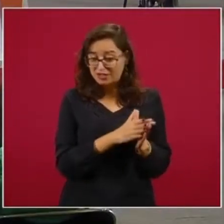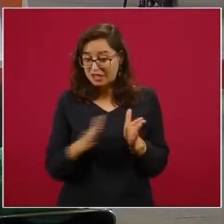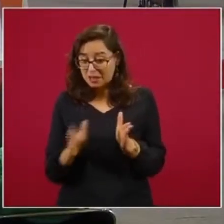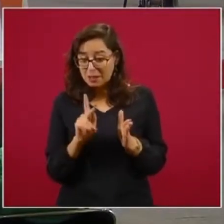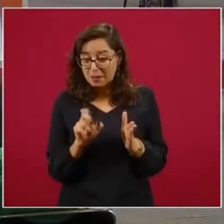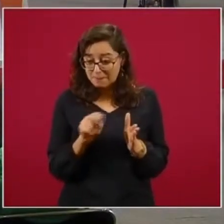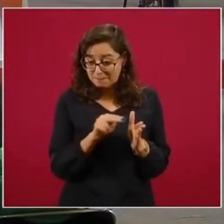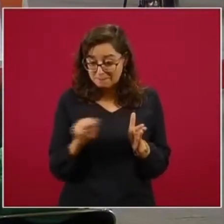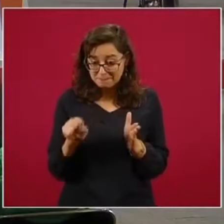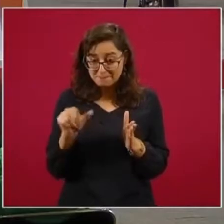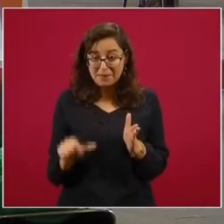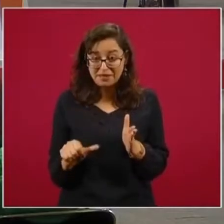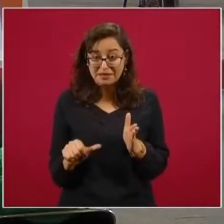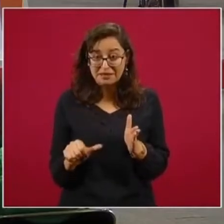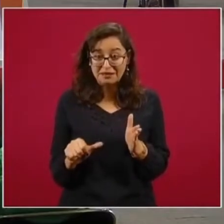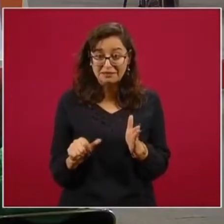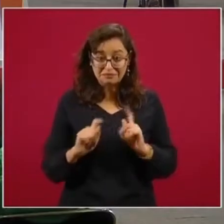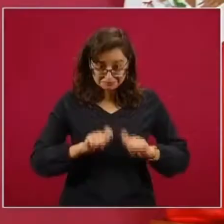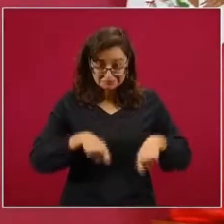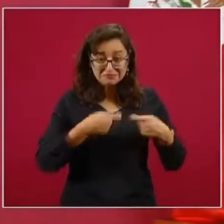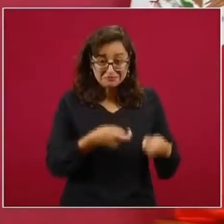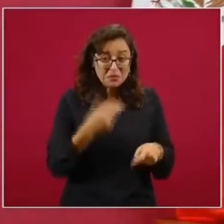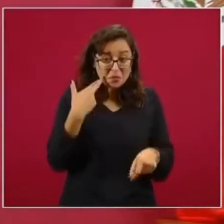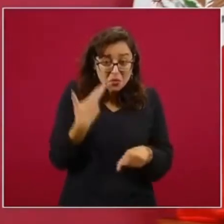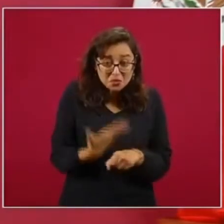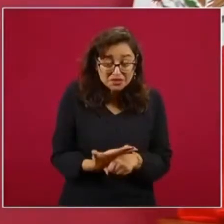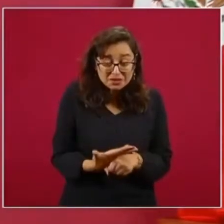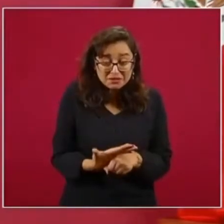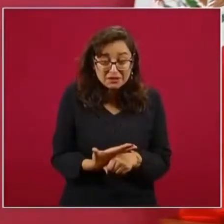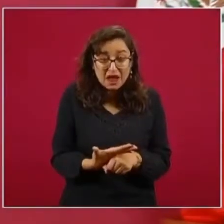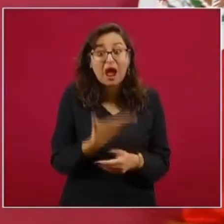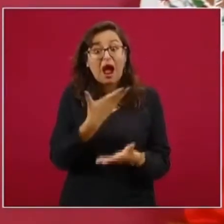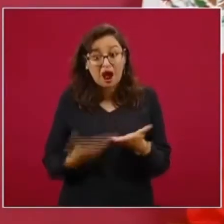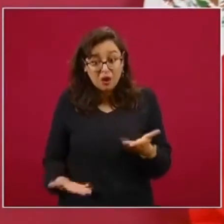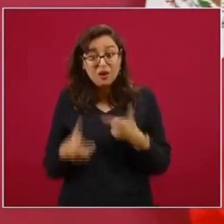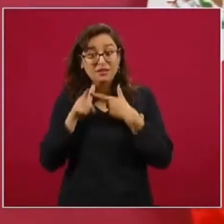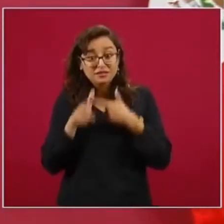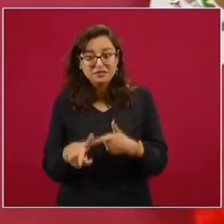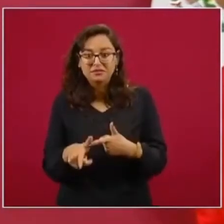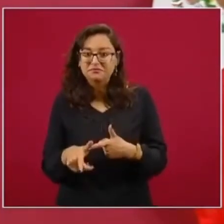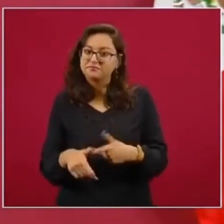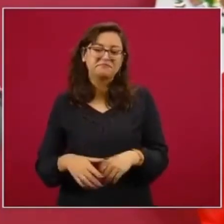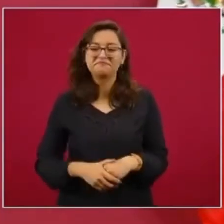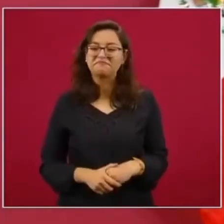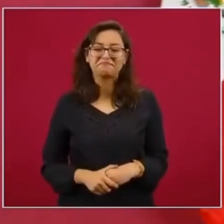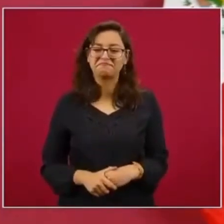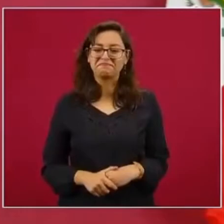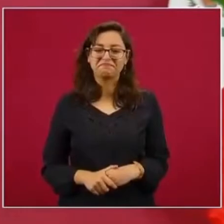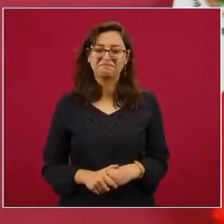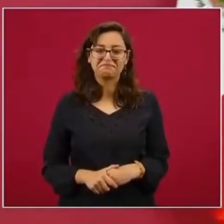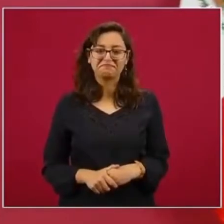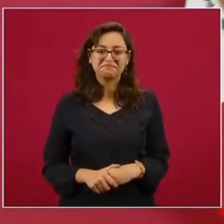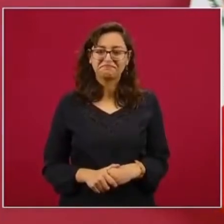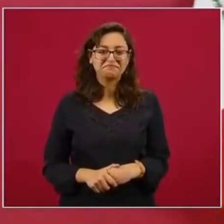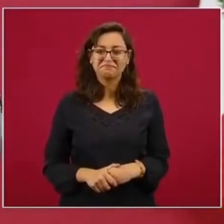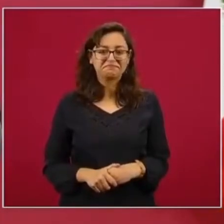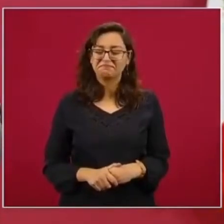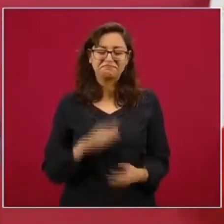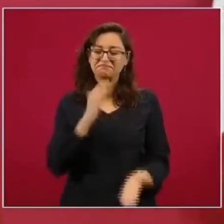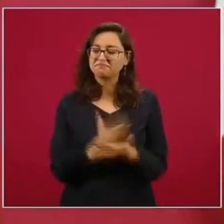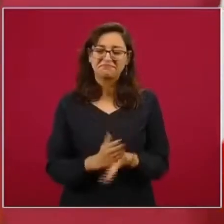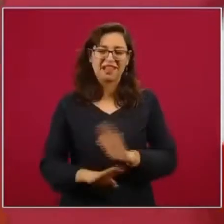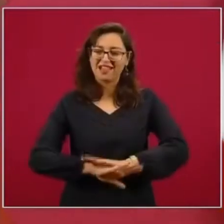de Peña, en ese cargo, y está en el sexenio nuestro con ese cargo, pues no puede